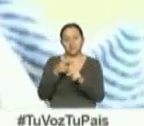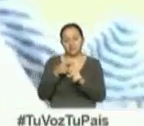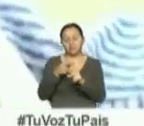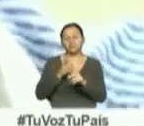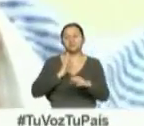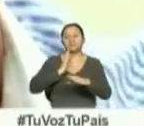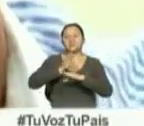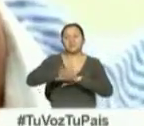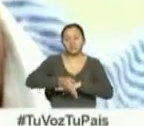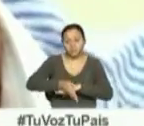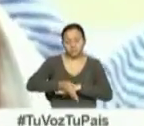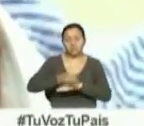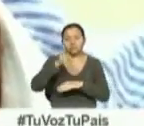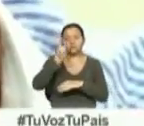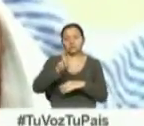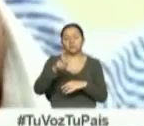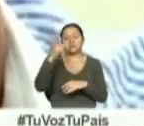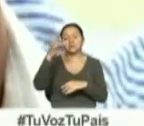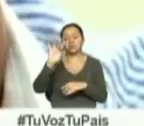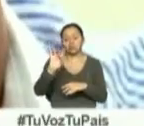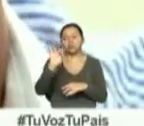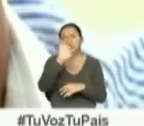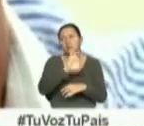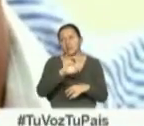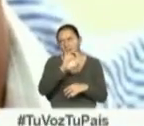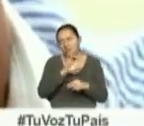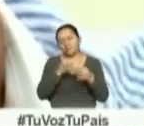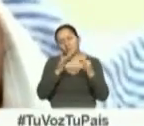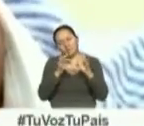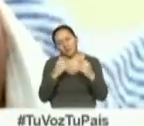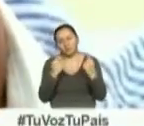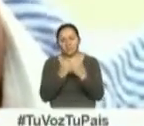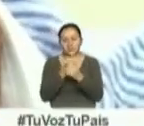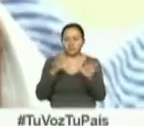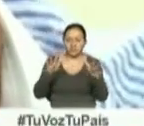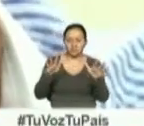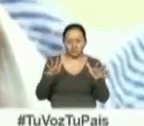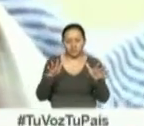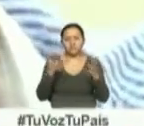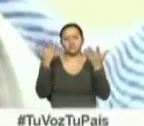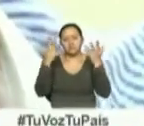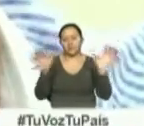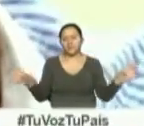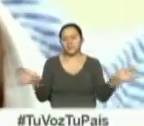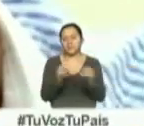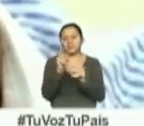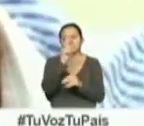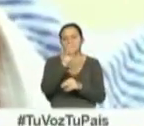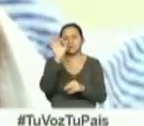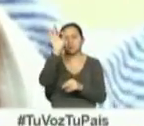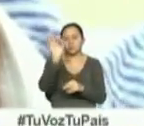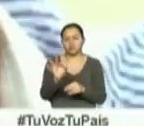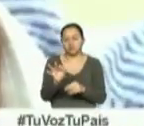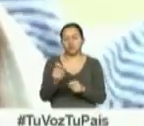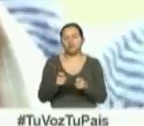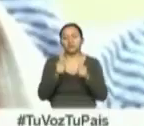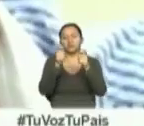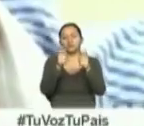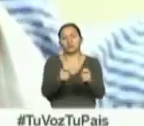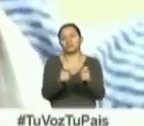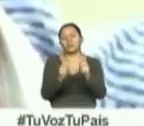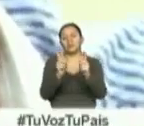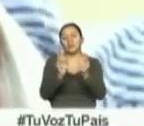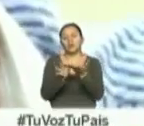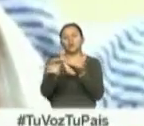por supuesto, en los primeros meses de 2018 ya concluirá el 100% del proyecto, lo que